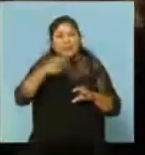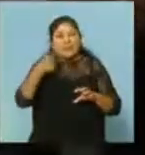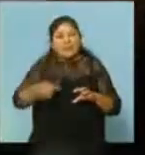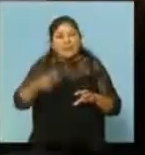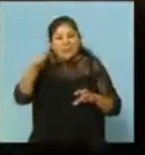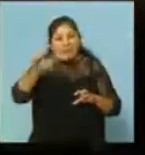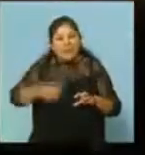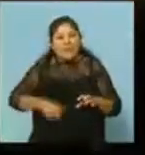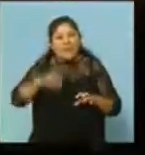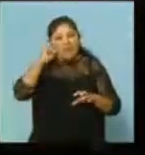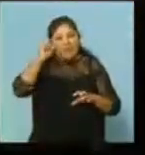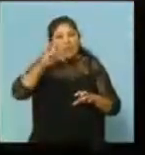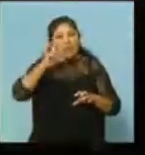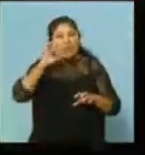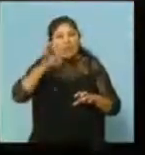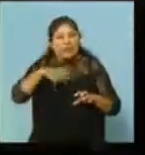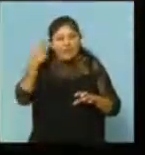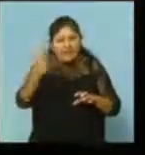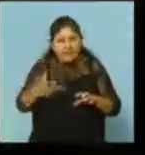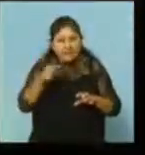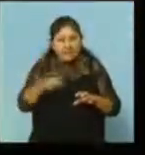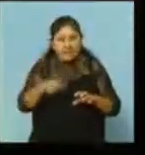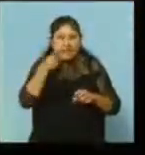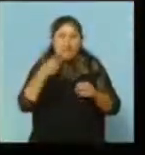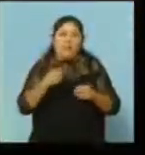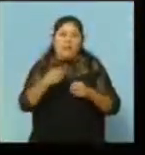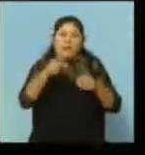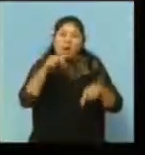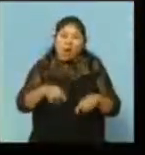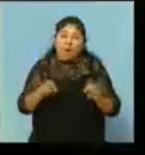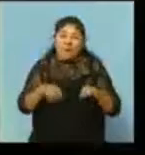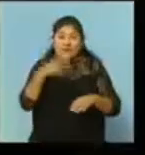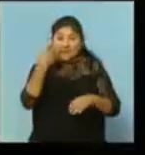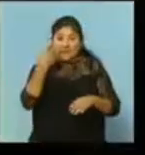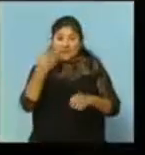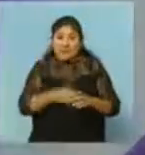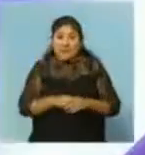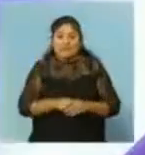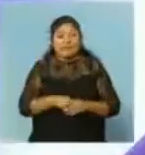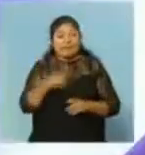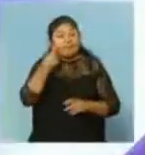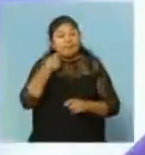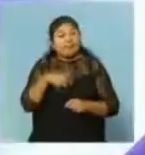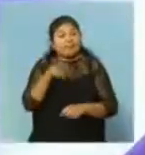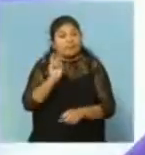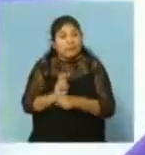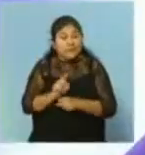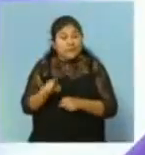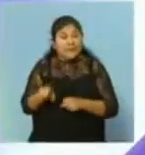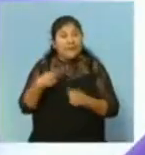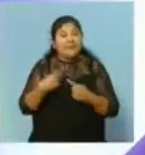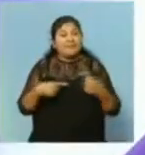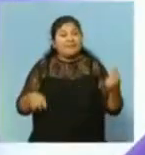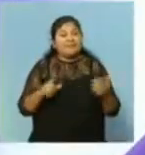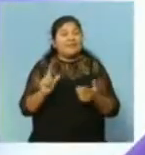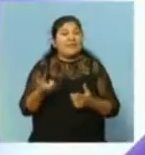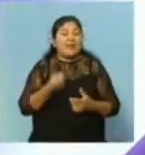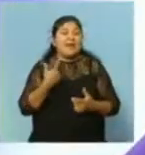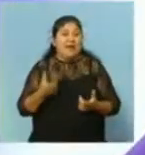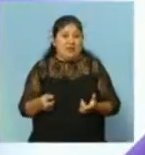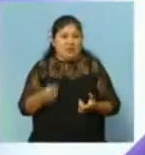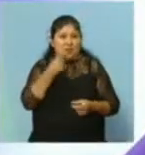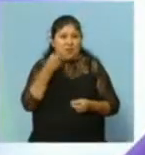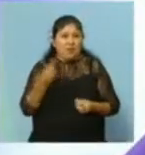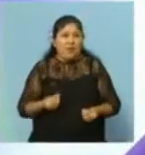a partir de las 2 de la tarde. Dramativo, ¿no, Jorge? Esta situación, porque ya comenzaron las clases, como vos decís, ya se